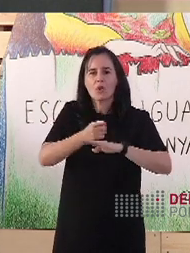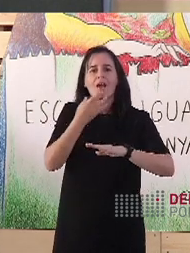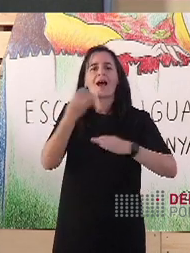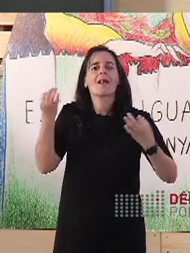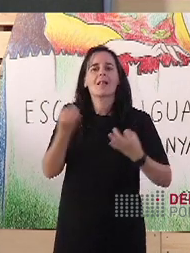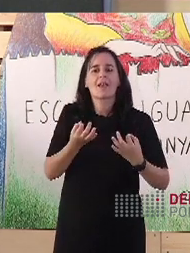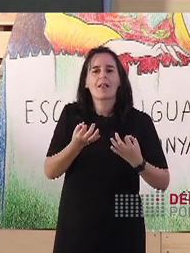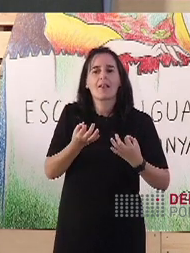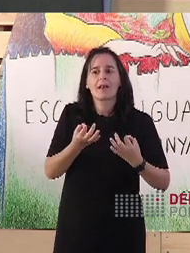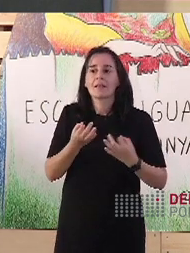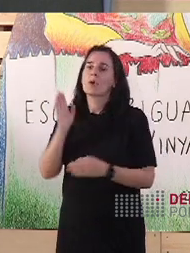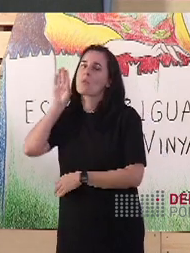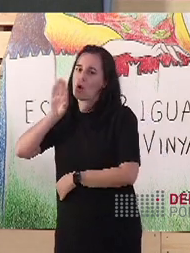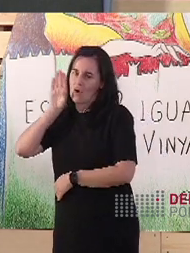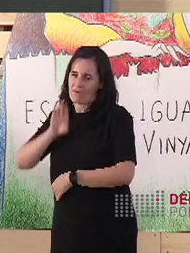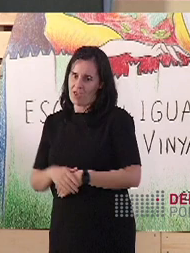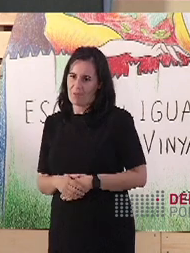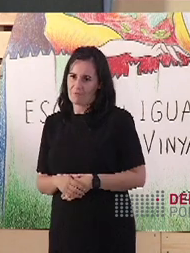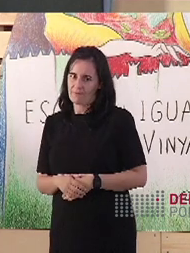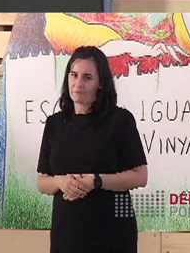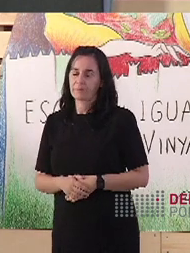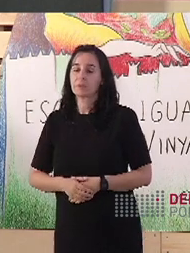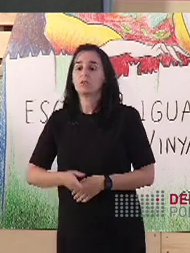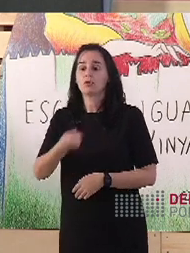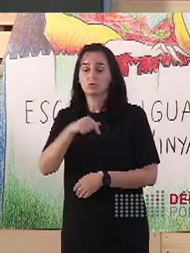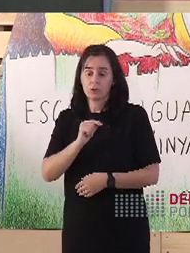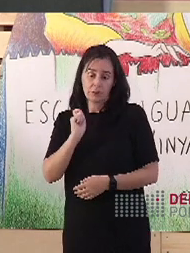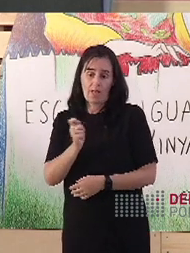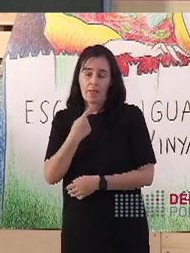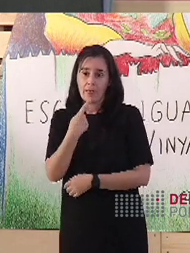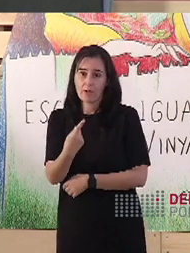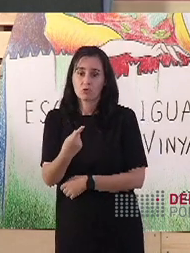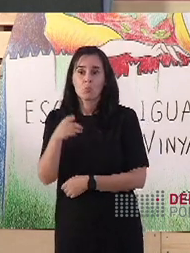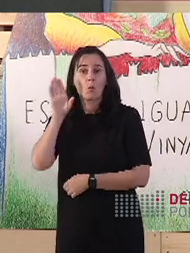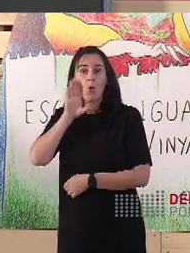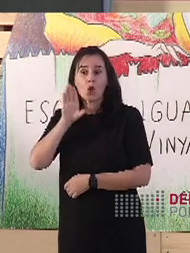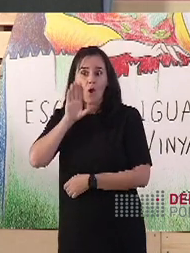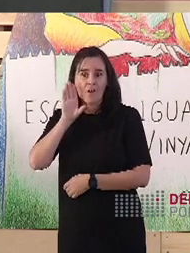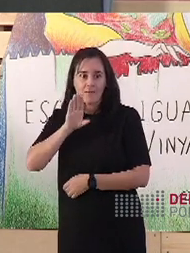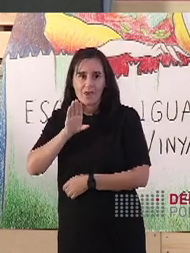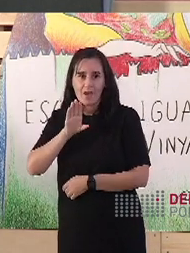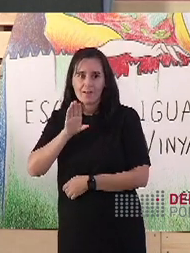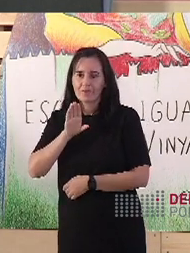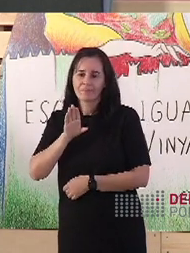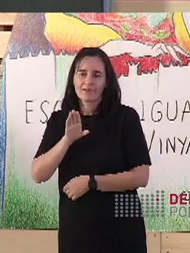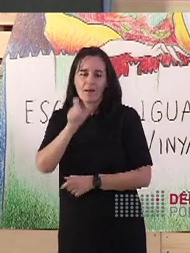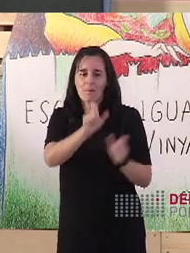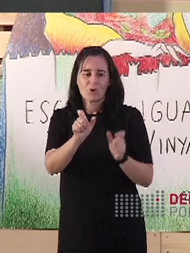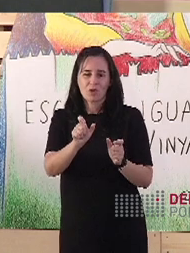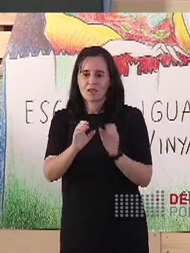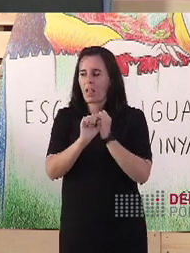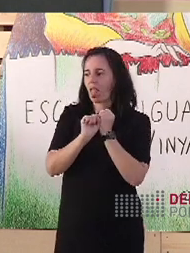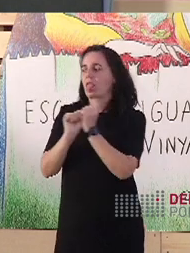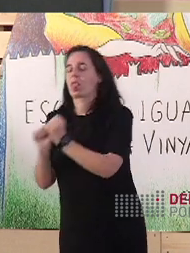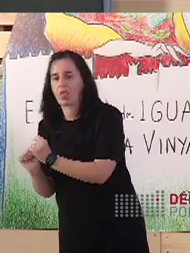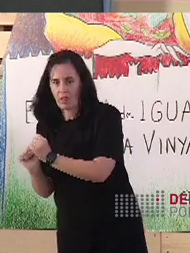pornografía, ¿de acuerdo? Y nosotras decimos que la pornografía crea adictos, crea yonkis del porno,